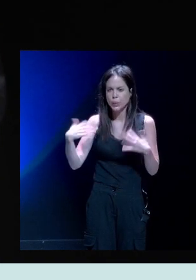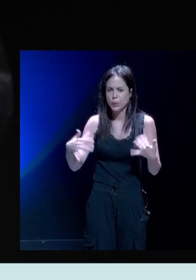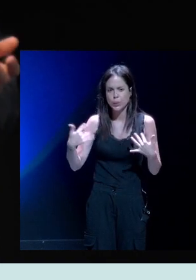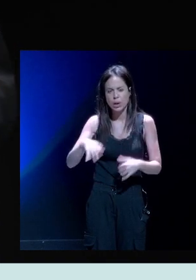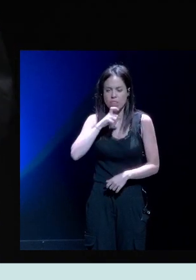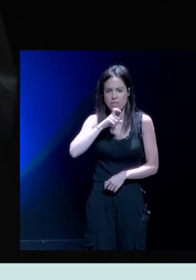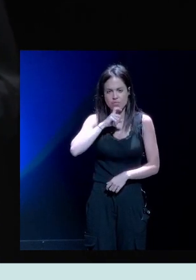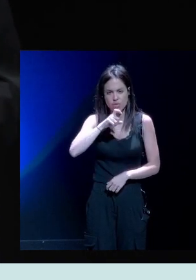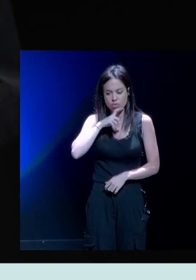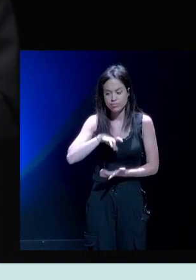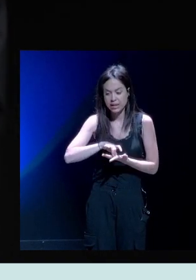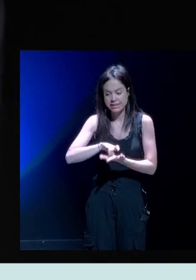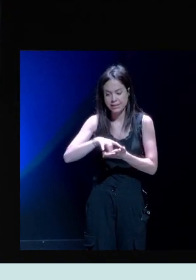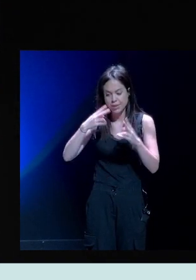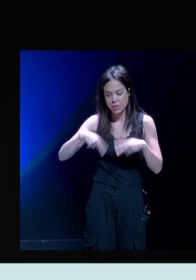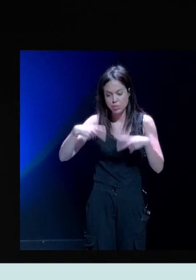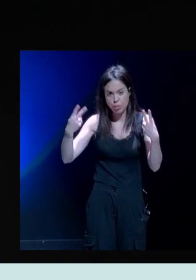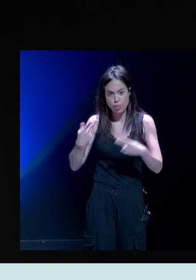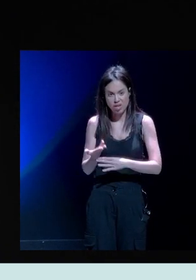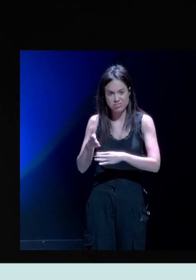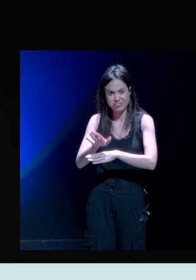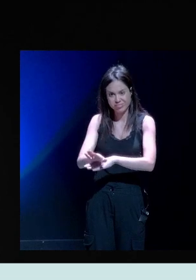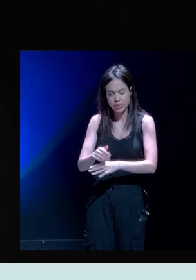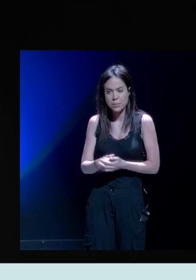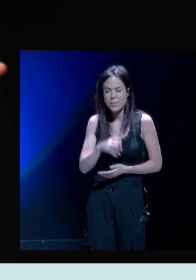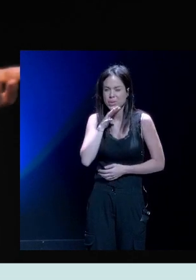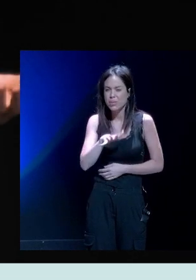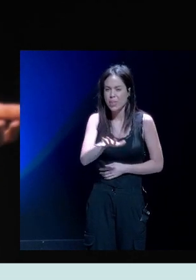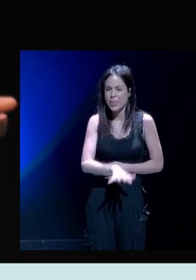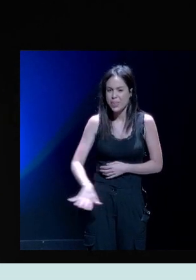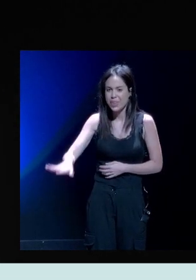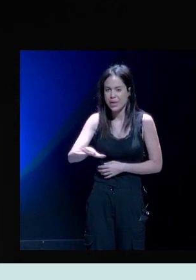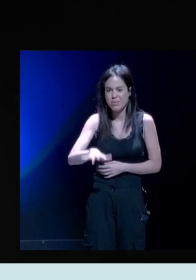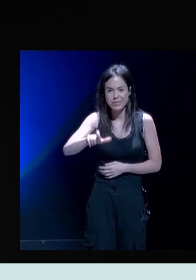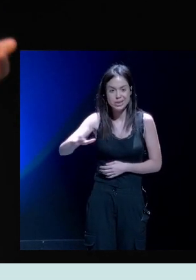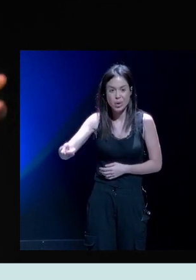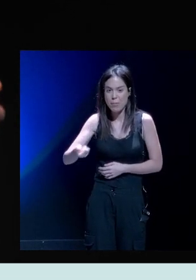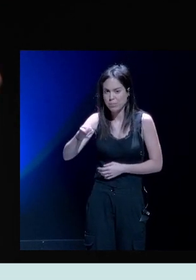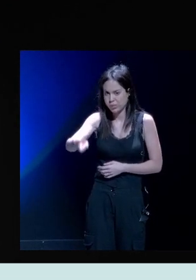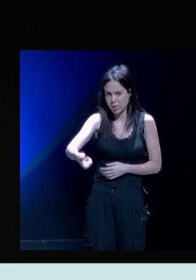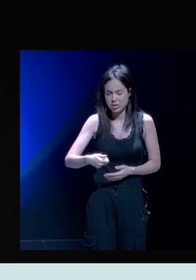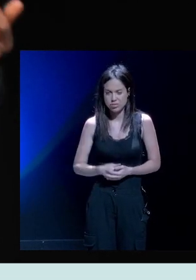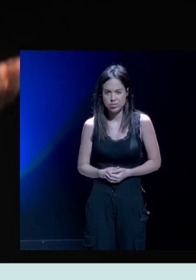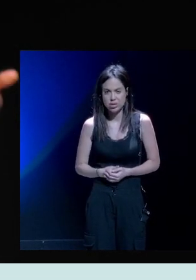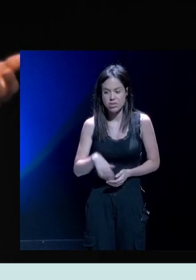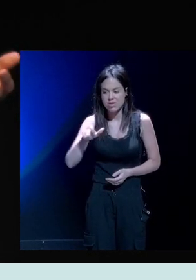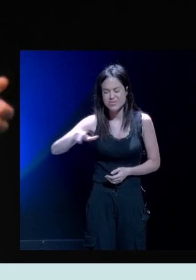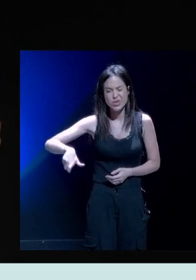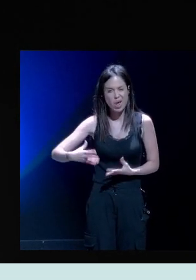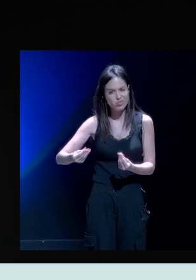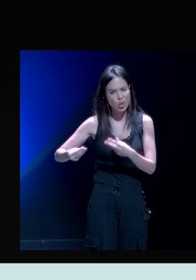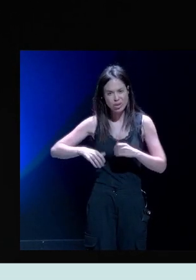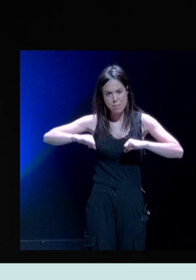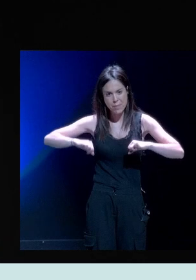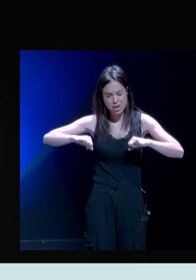para establecer servicios públicos porque son zonas donde hay menos personas y hay muchas personas que son mayores,